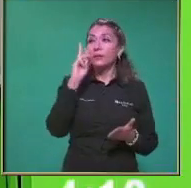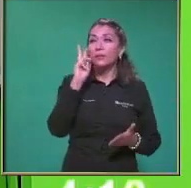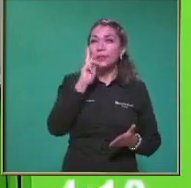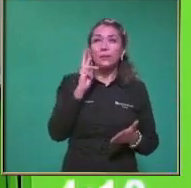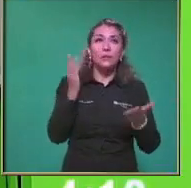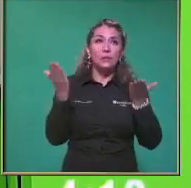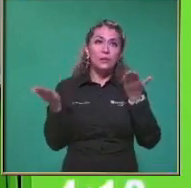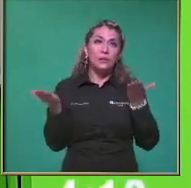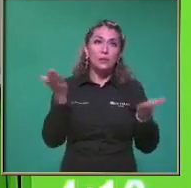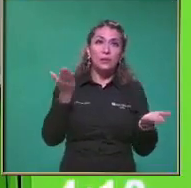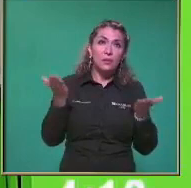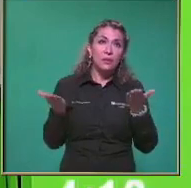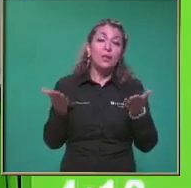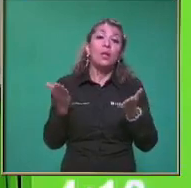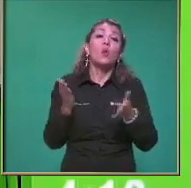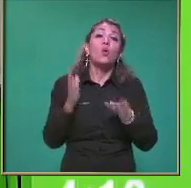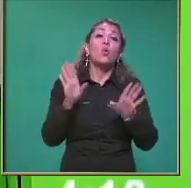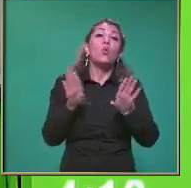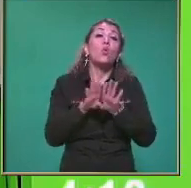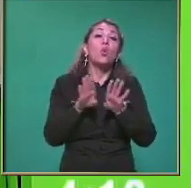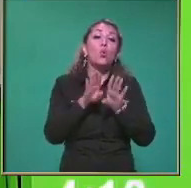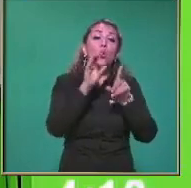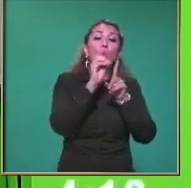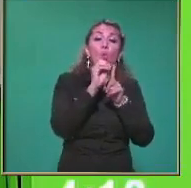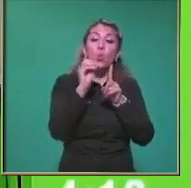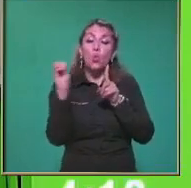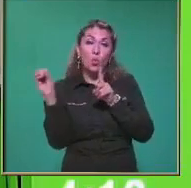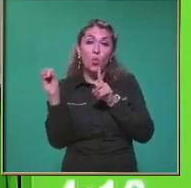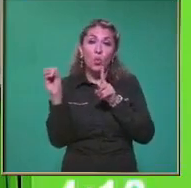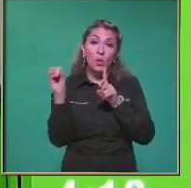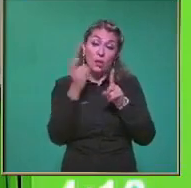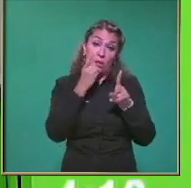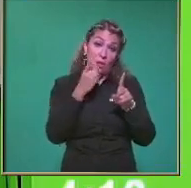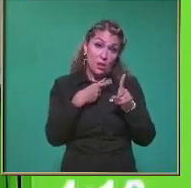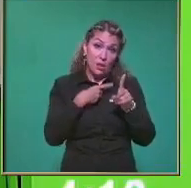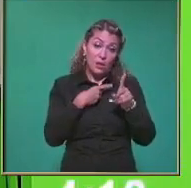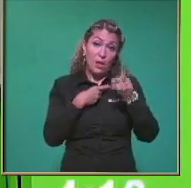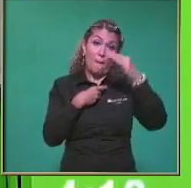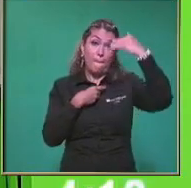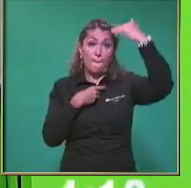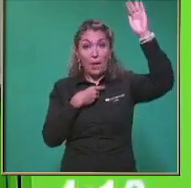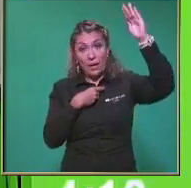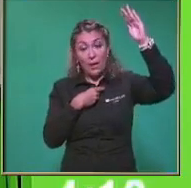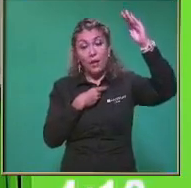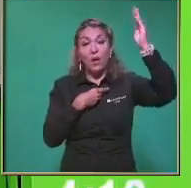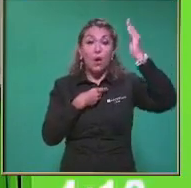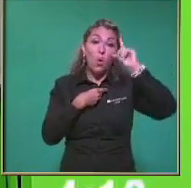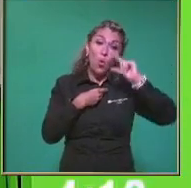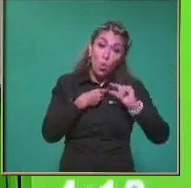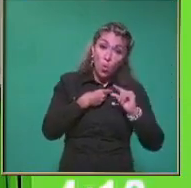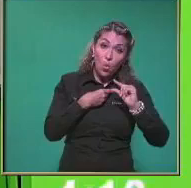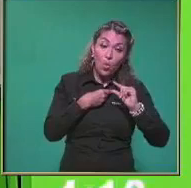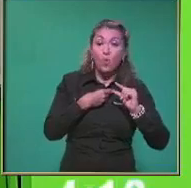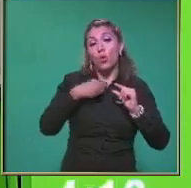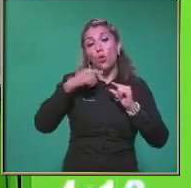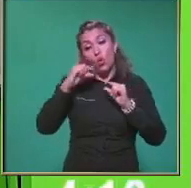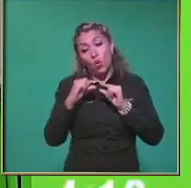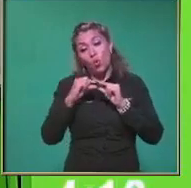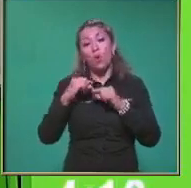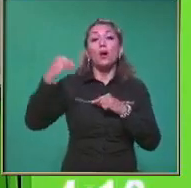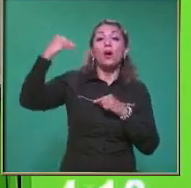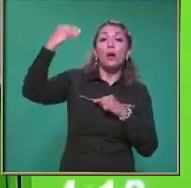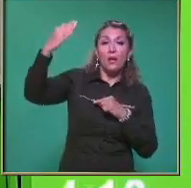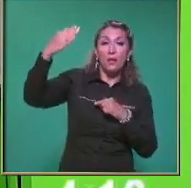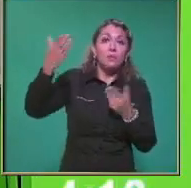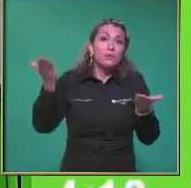observo cómo sería que los vaya ordenando, dependiendo también de cómo me los pidan, si es de menor a mayor o de mayor a menor. Entonces,